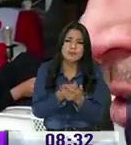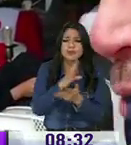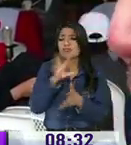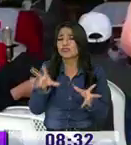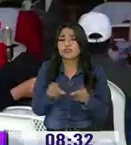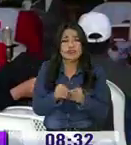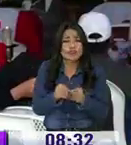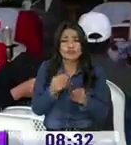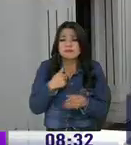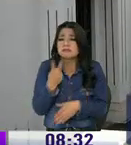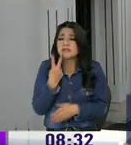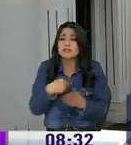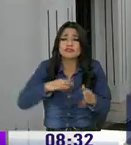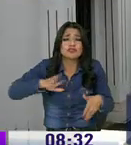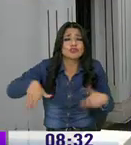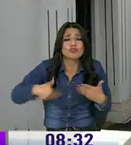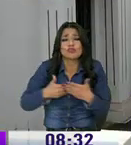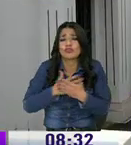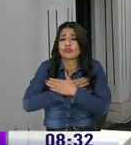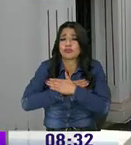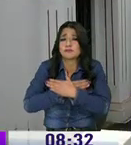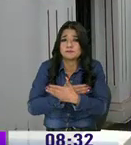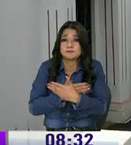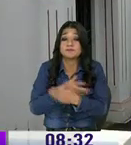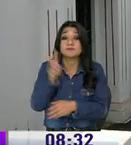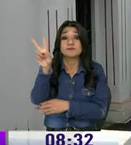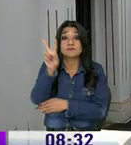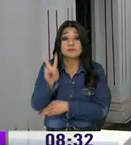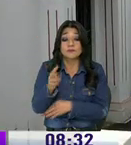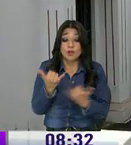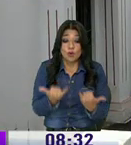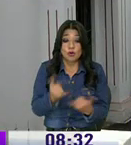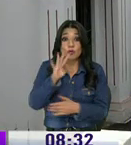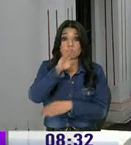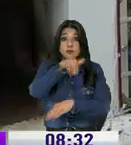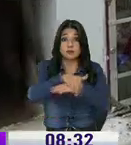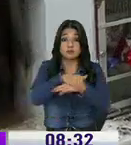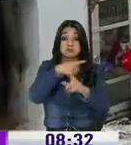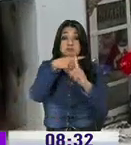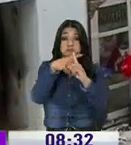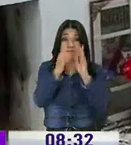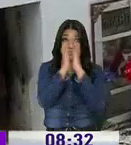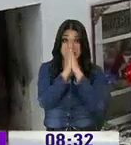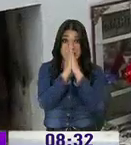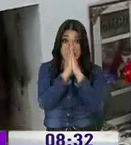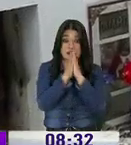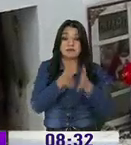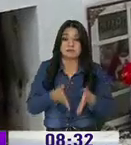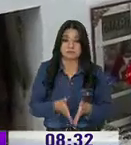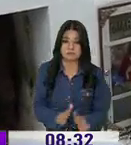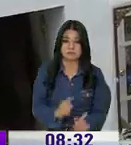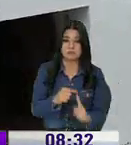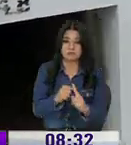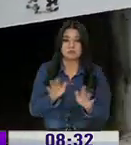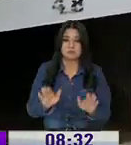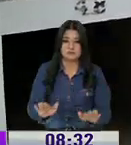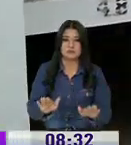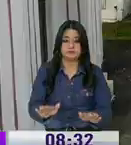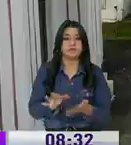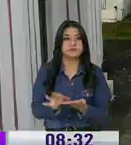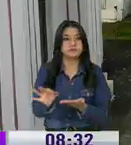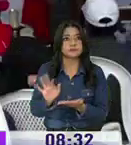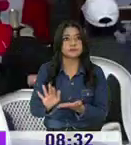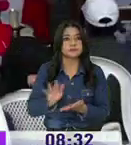ellos eran todo. Este viernes a las 16 horas se desarrollará la misa y luego los cuerpos serán enterrados en el cementerio del